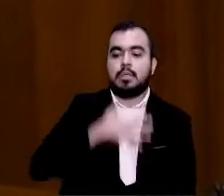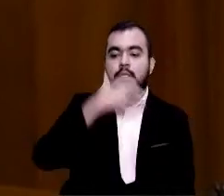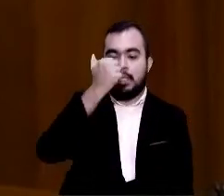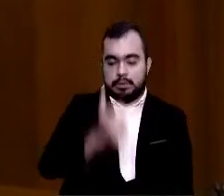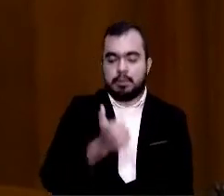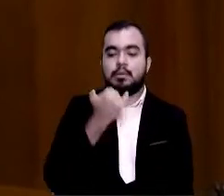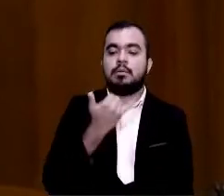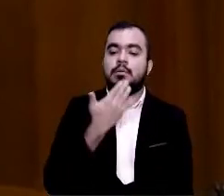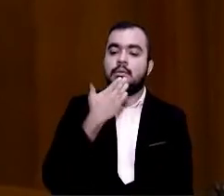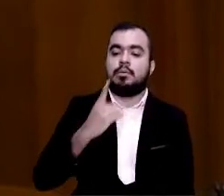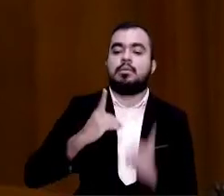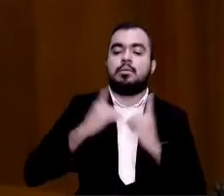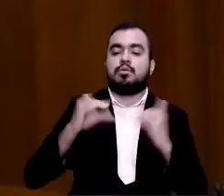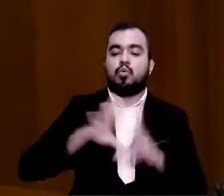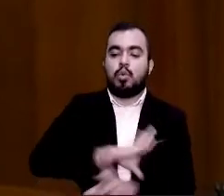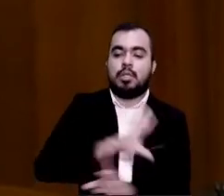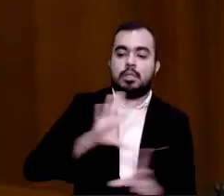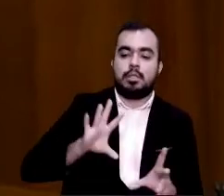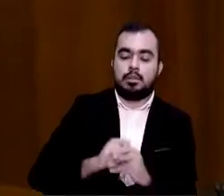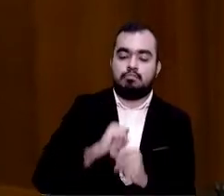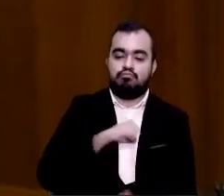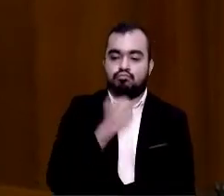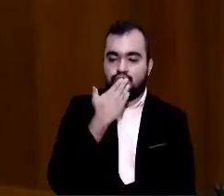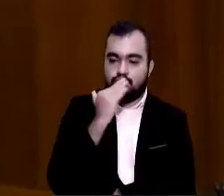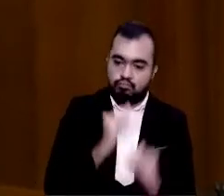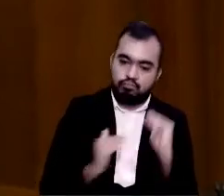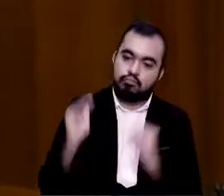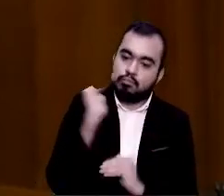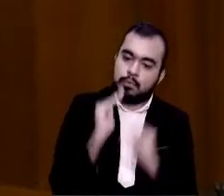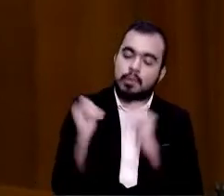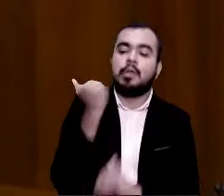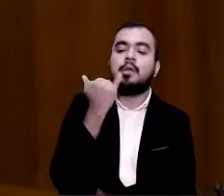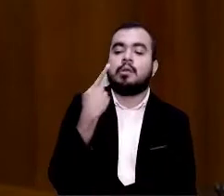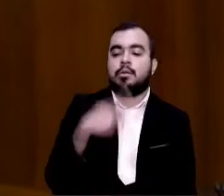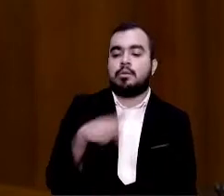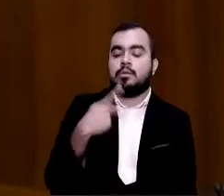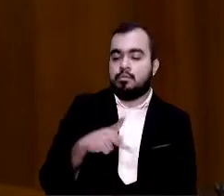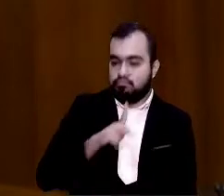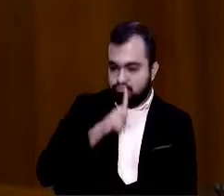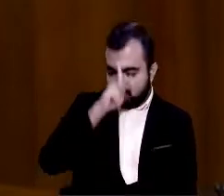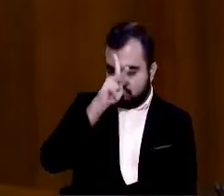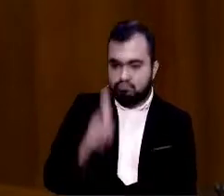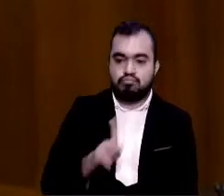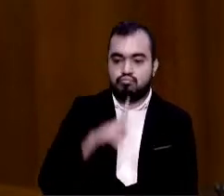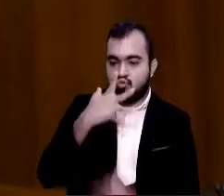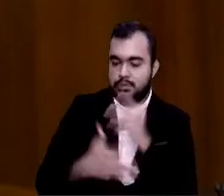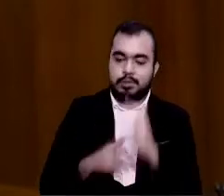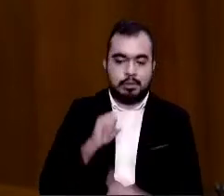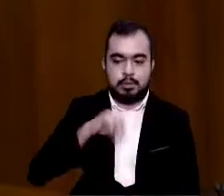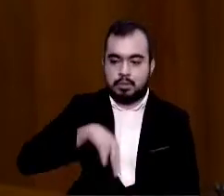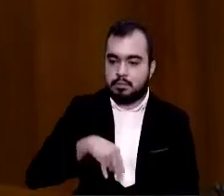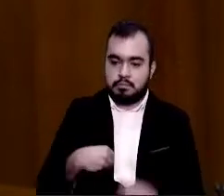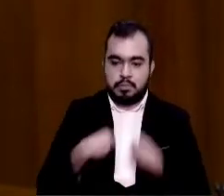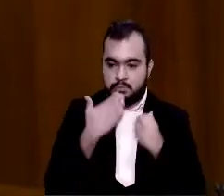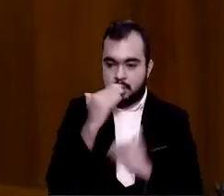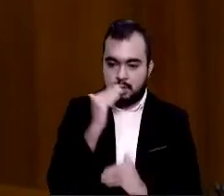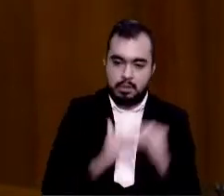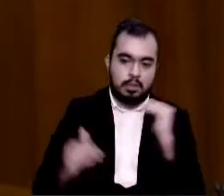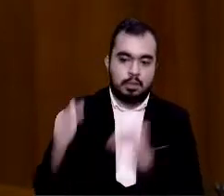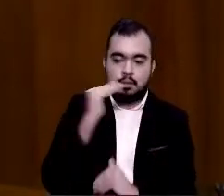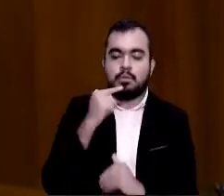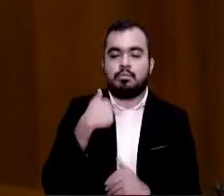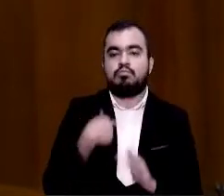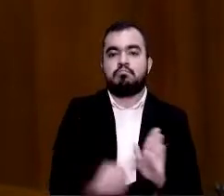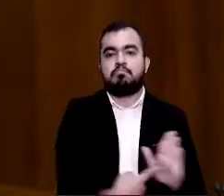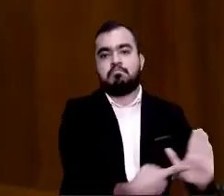y a un sano desarrollo integral, así como el de tener acceso a una vida libre de violencia, a la integridad personal, someto a